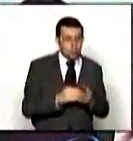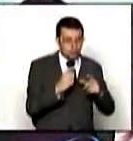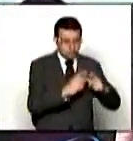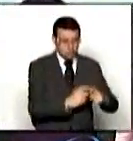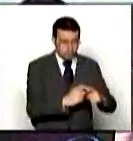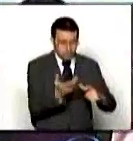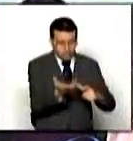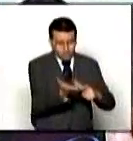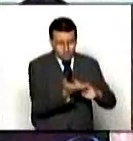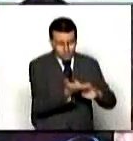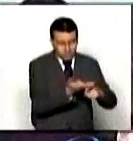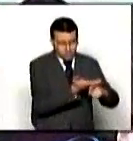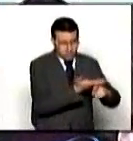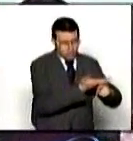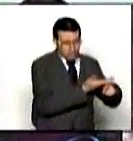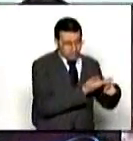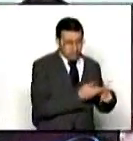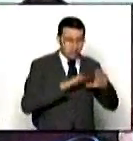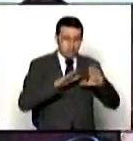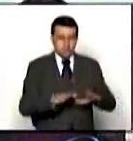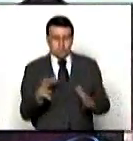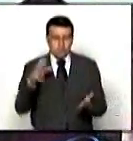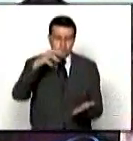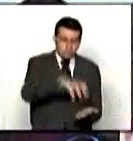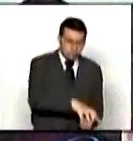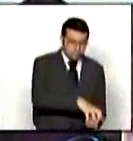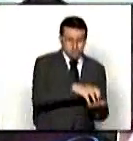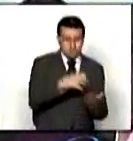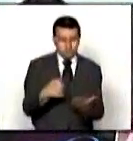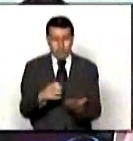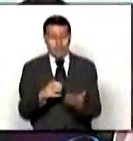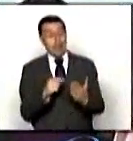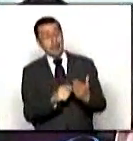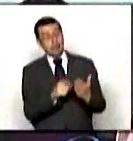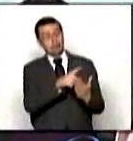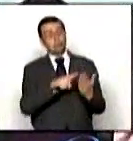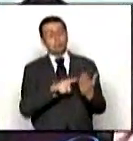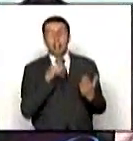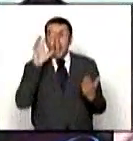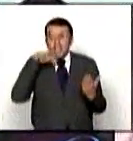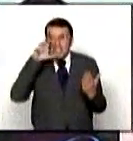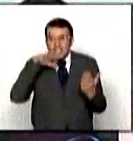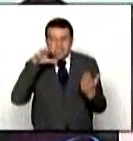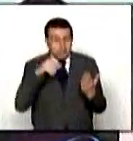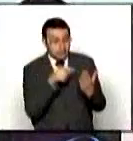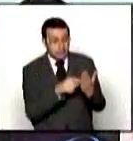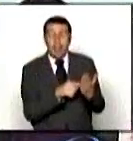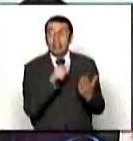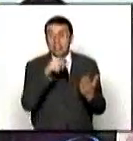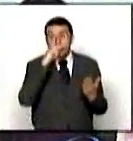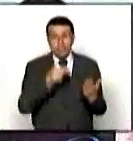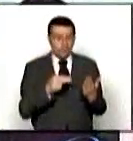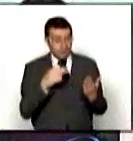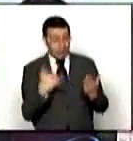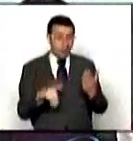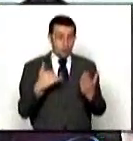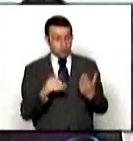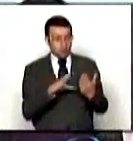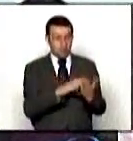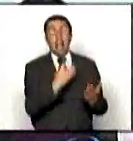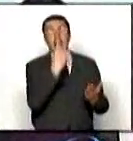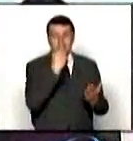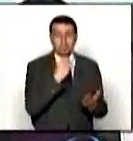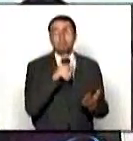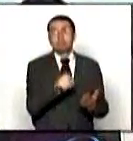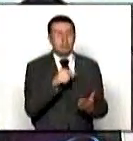de papaya y ponen el molde, lo hunden y sale el pedazo de papaya en forma de un dinosaurio. Y uno le juega al niño, comete el dinosaurio, y el